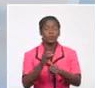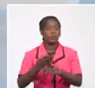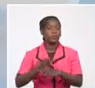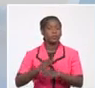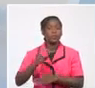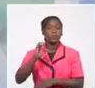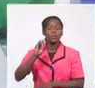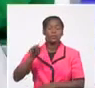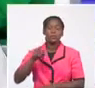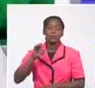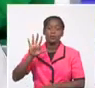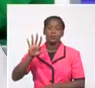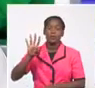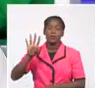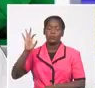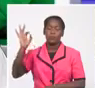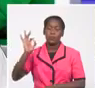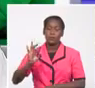0,54%,